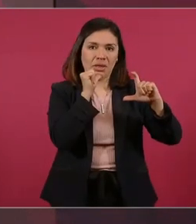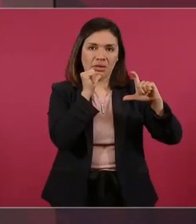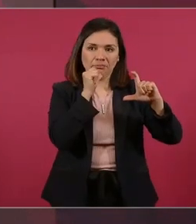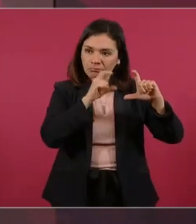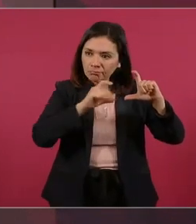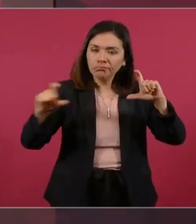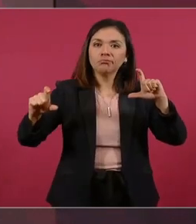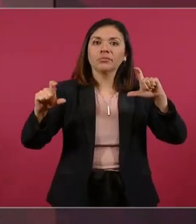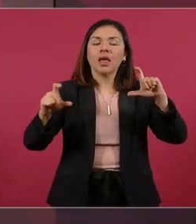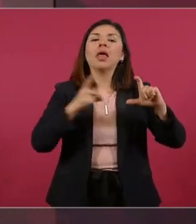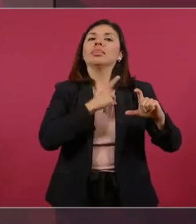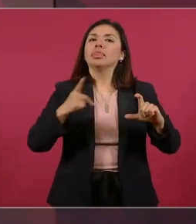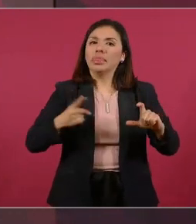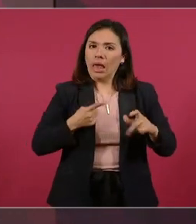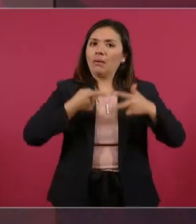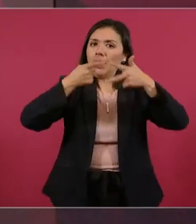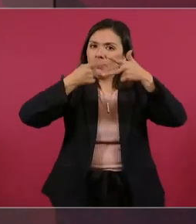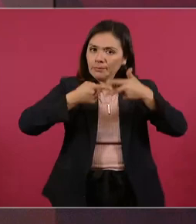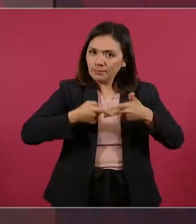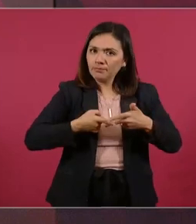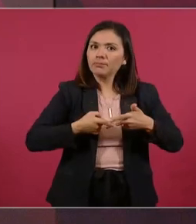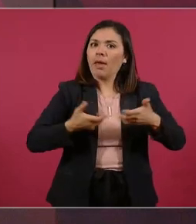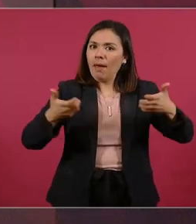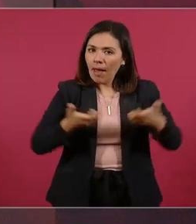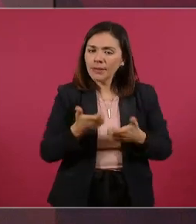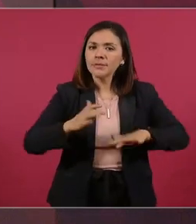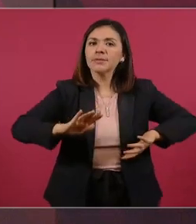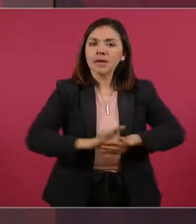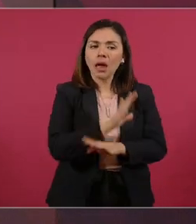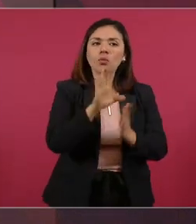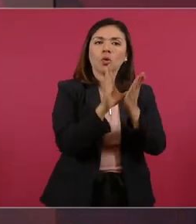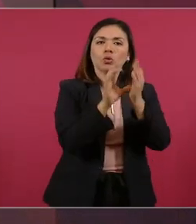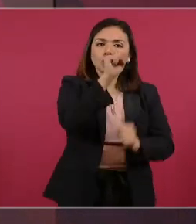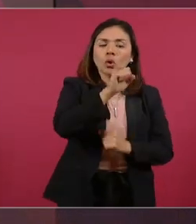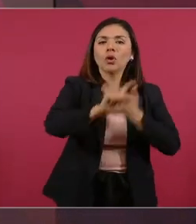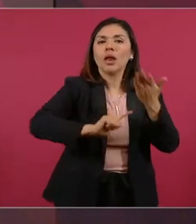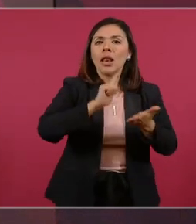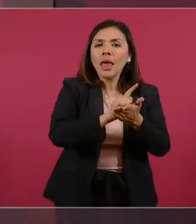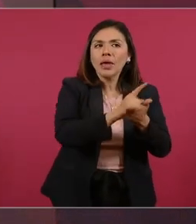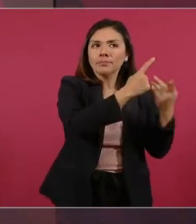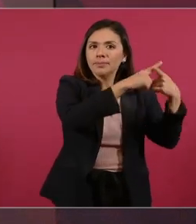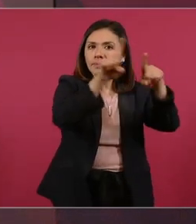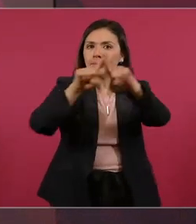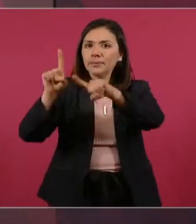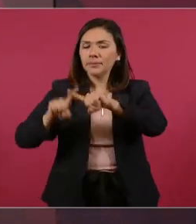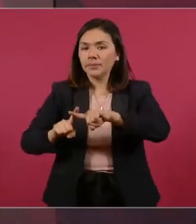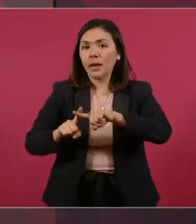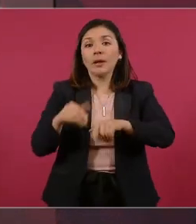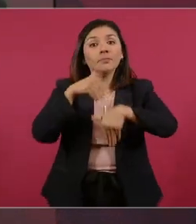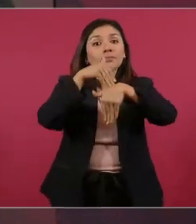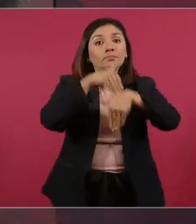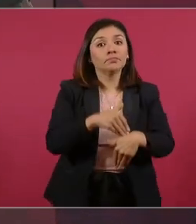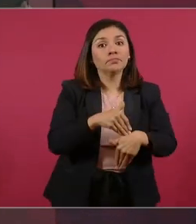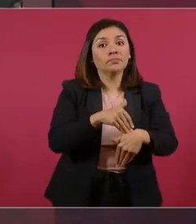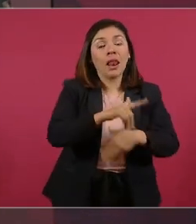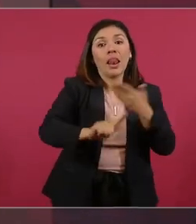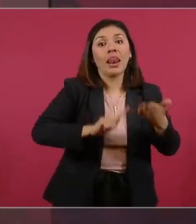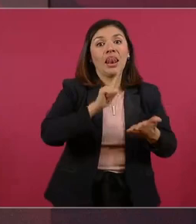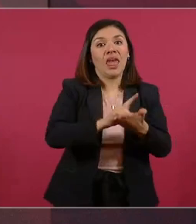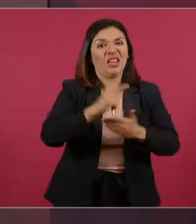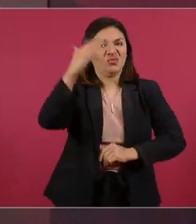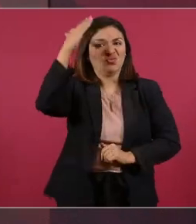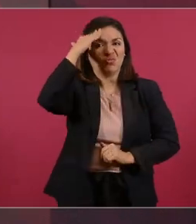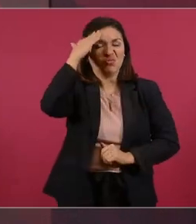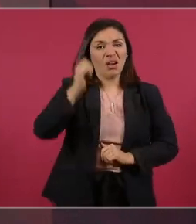y se tienen que ajustar las constituciones, las leyes, al mandato de la ley de